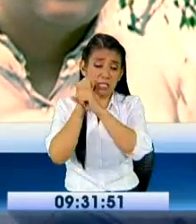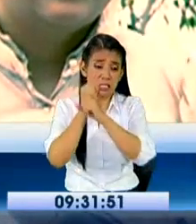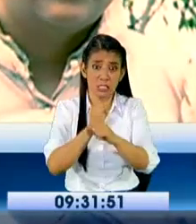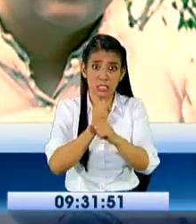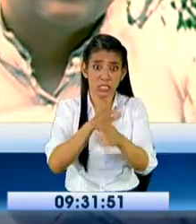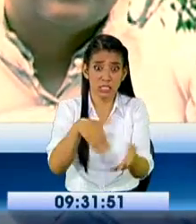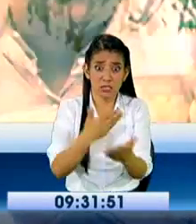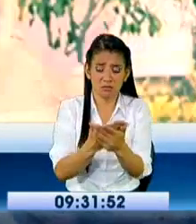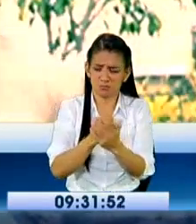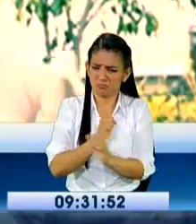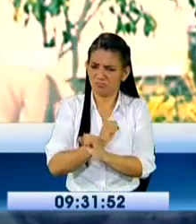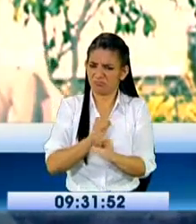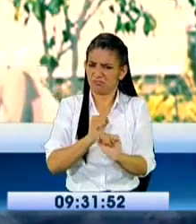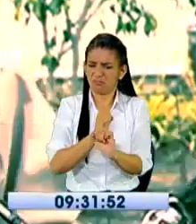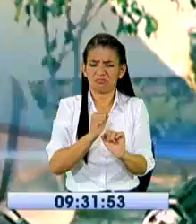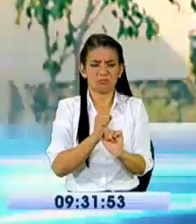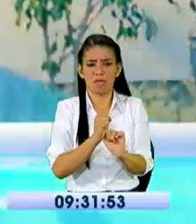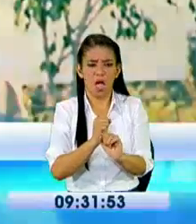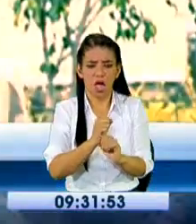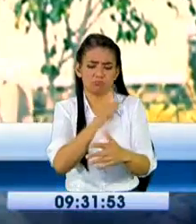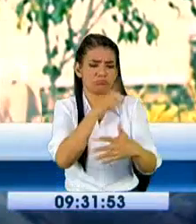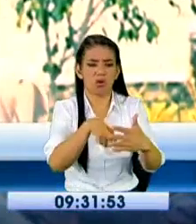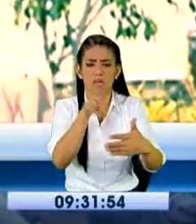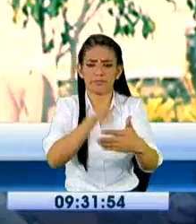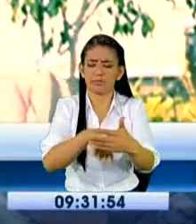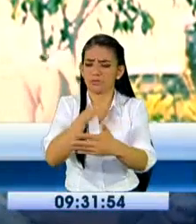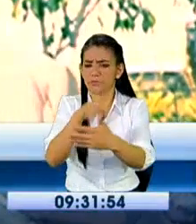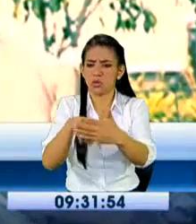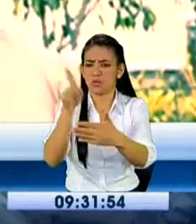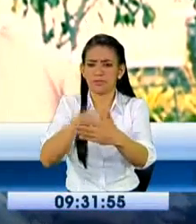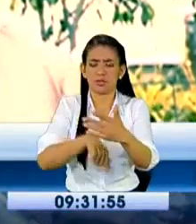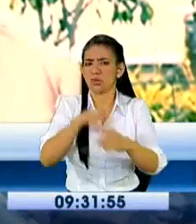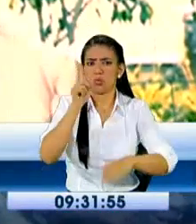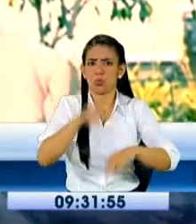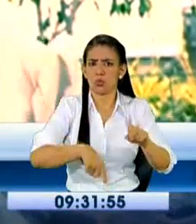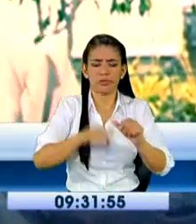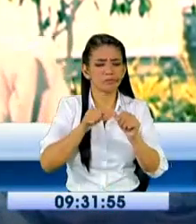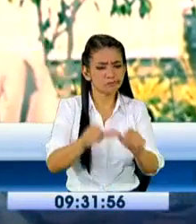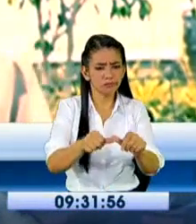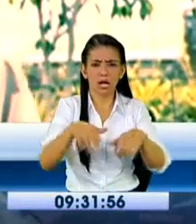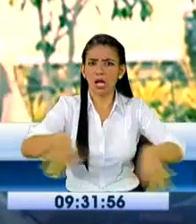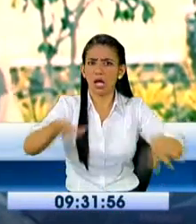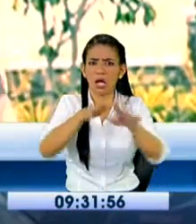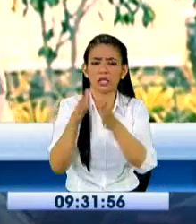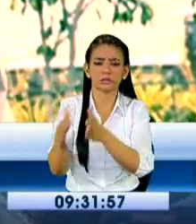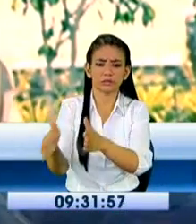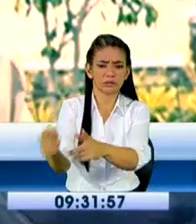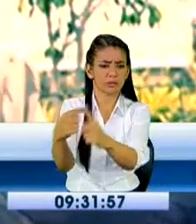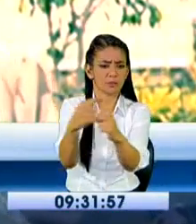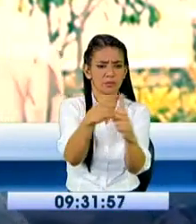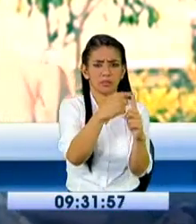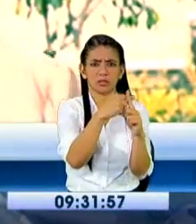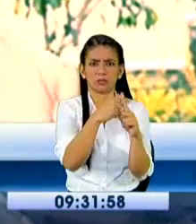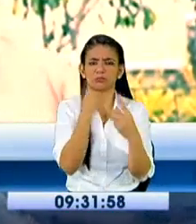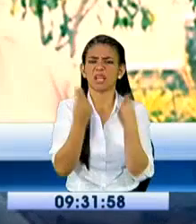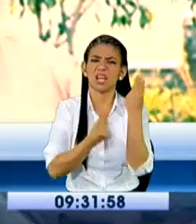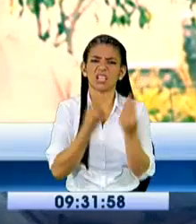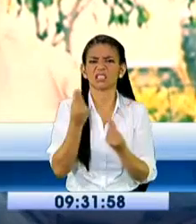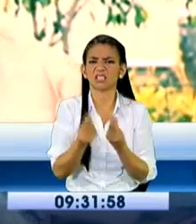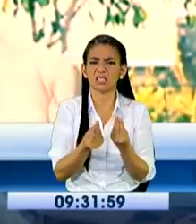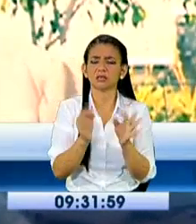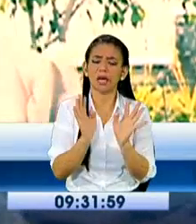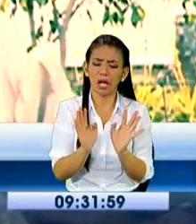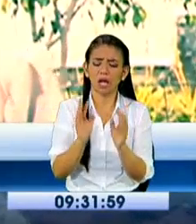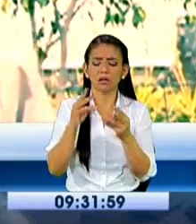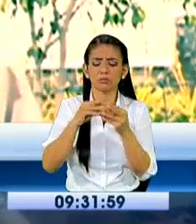causa admiración. Ya no se les permitió continuar con esta práctica y lo que empezaron a hacer es unas ucuyeyas, unas